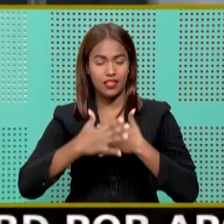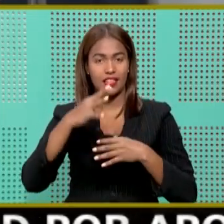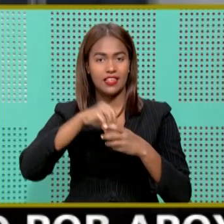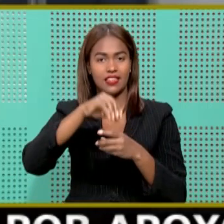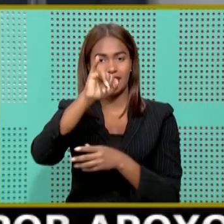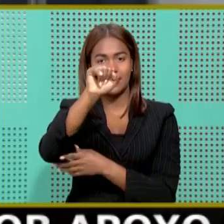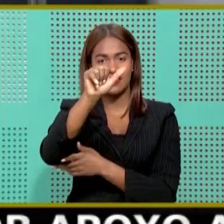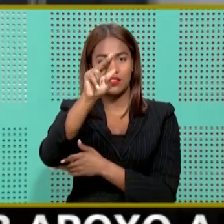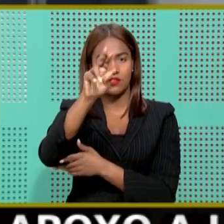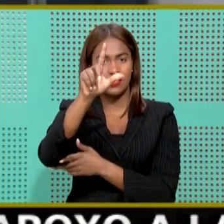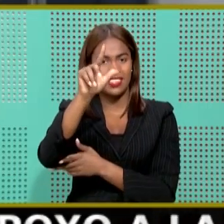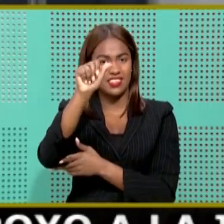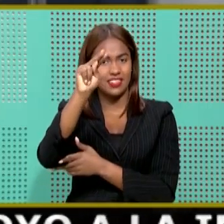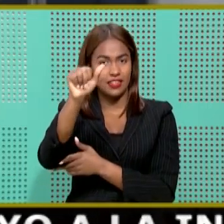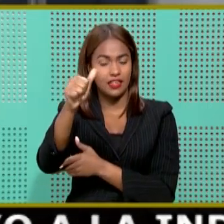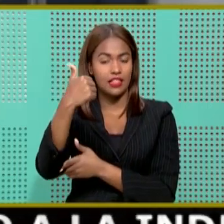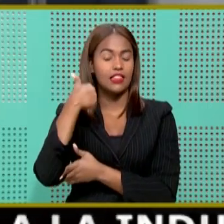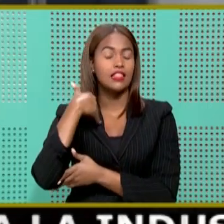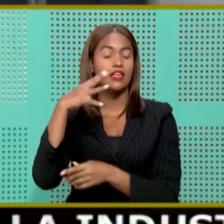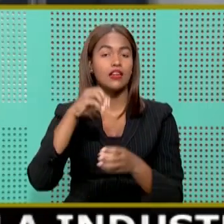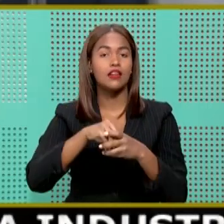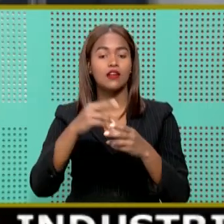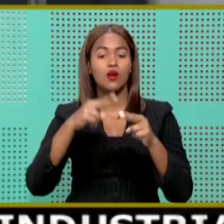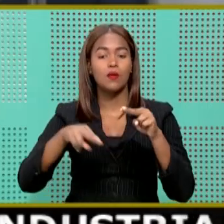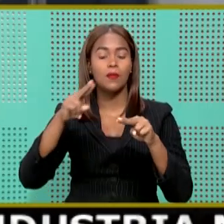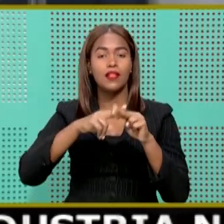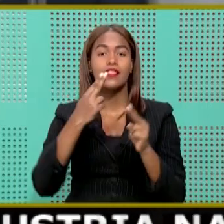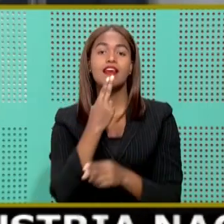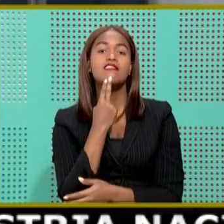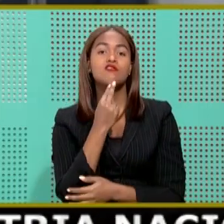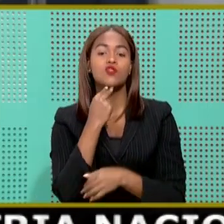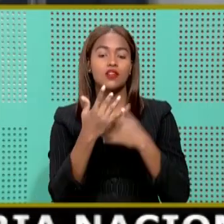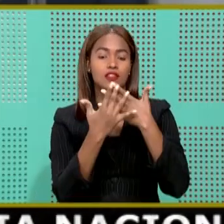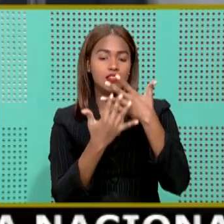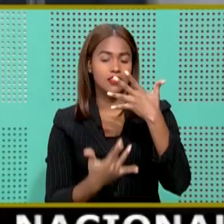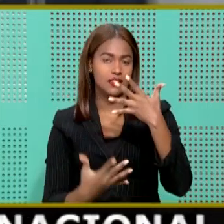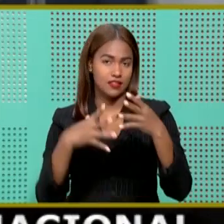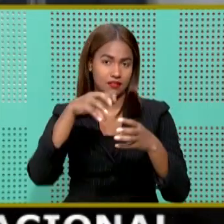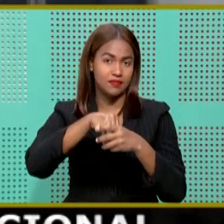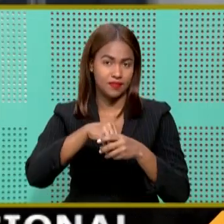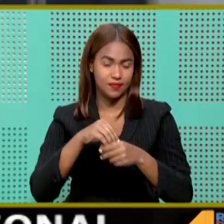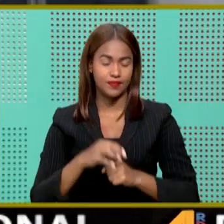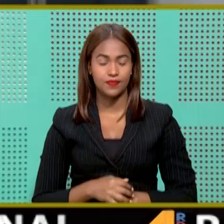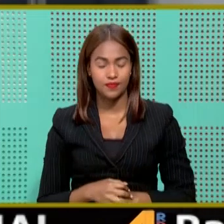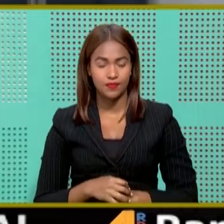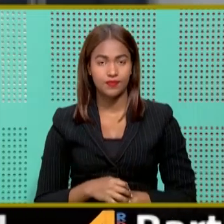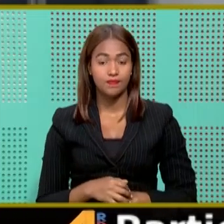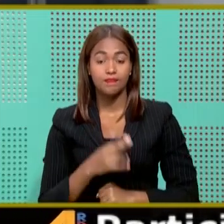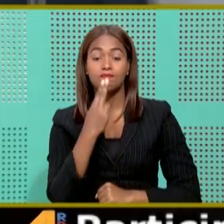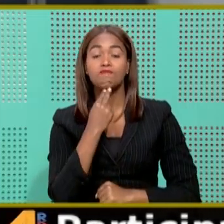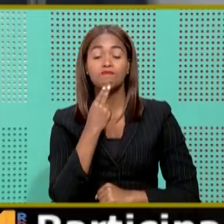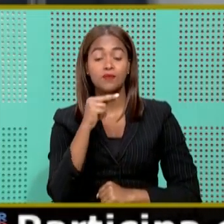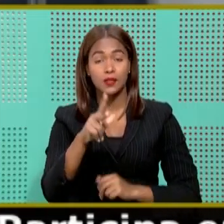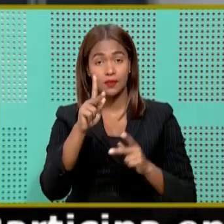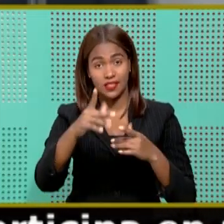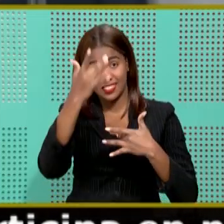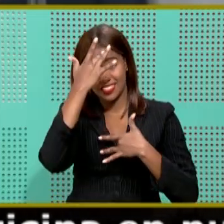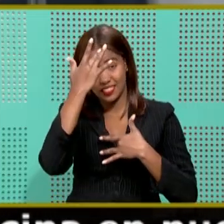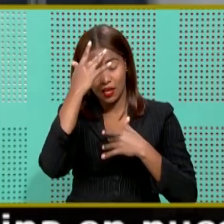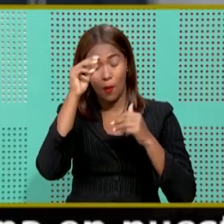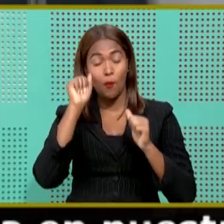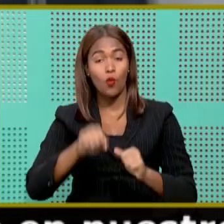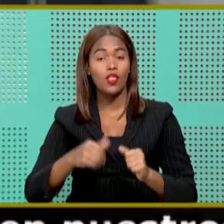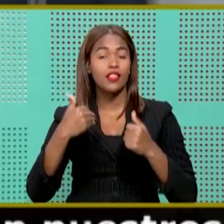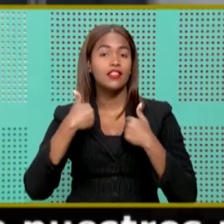se produce un aumento en los niveles del azúcar en la sangre, la llamada glicemia. En la diabetes puede ser